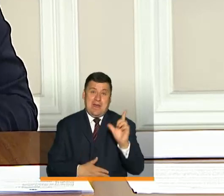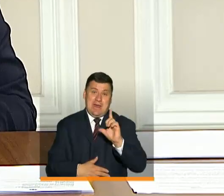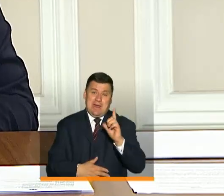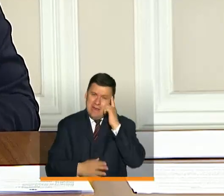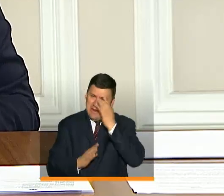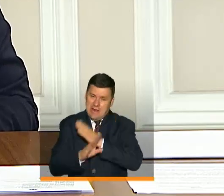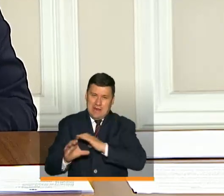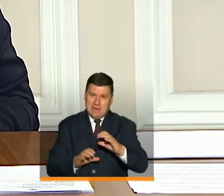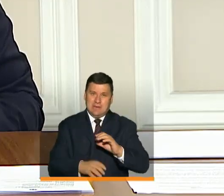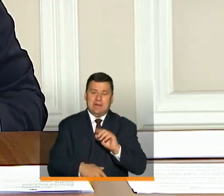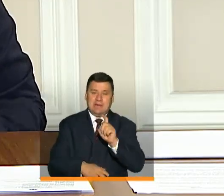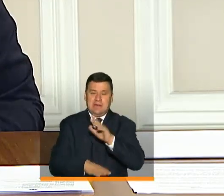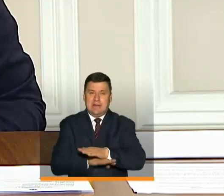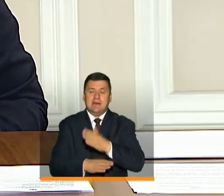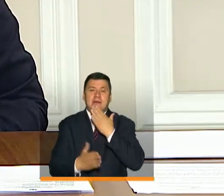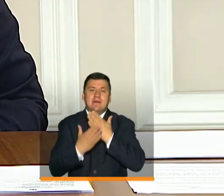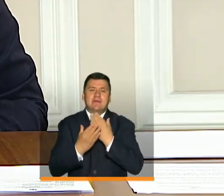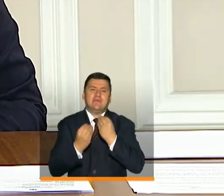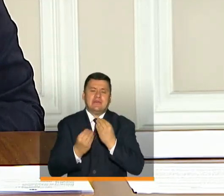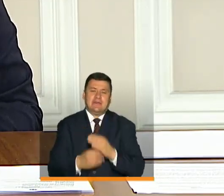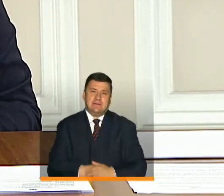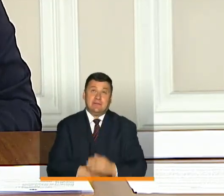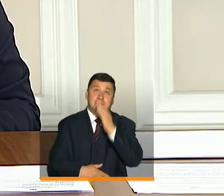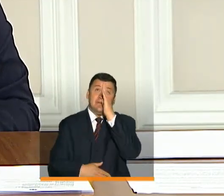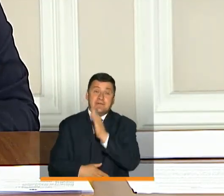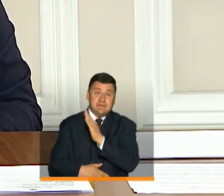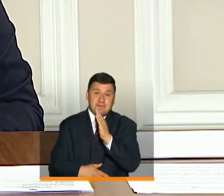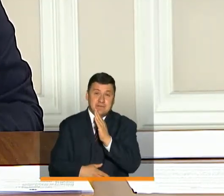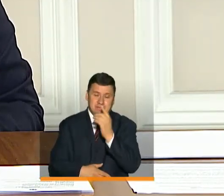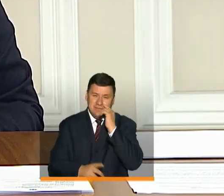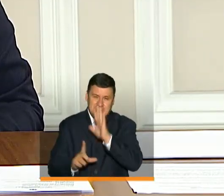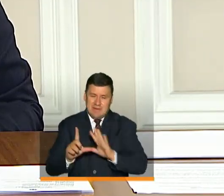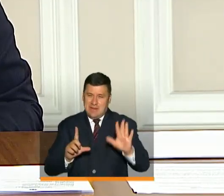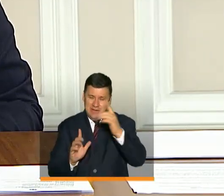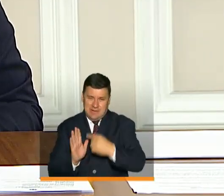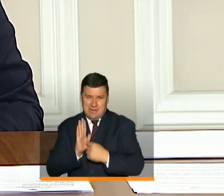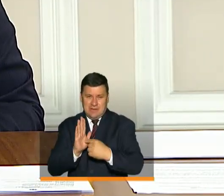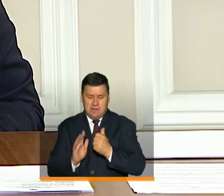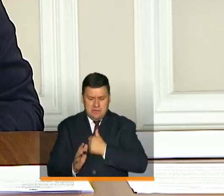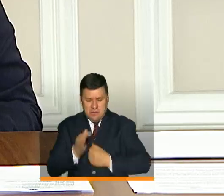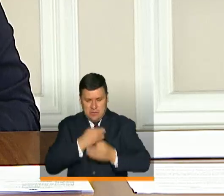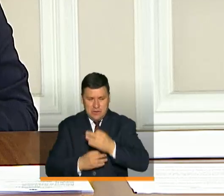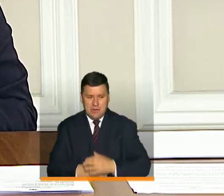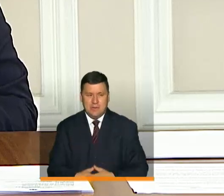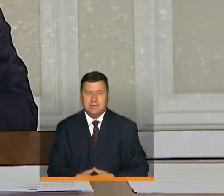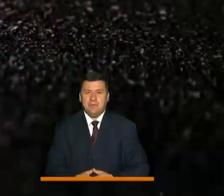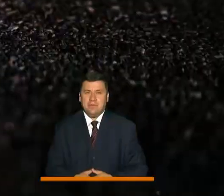en Prevención y Acción a las 6 de la tarde. Muchísimas gracias, que Dios los bendiga y los dejo con este mensaje de autocuidado.